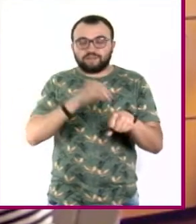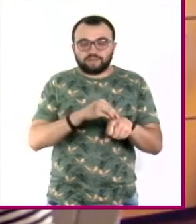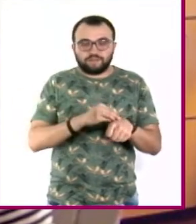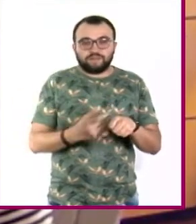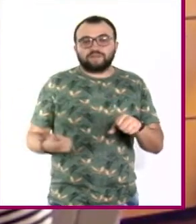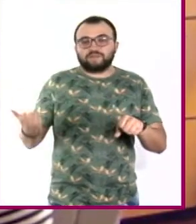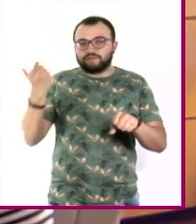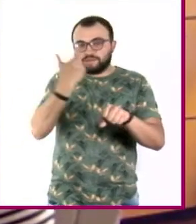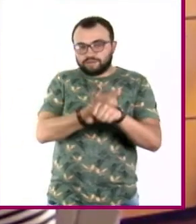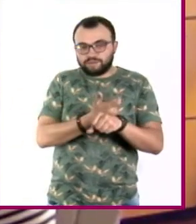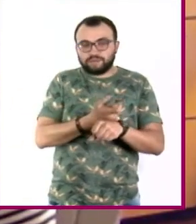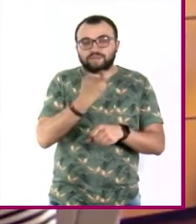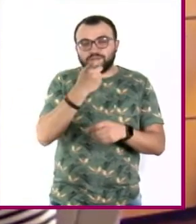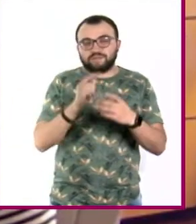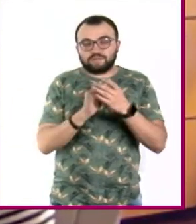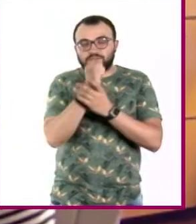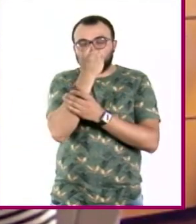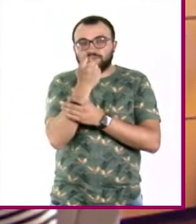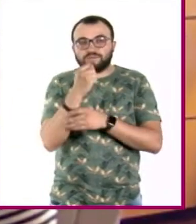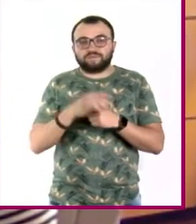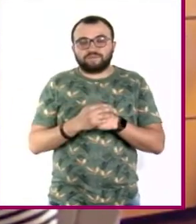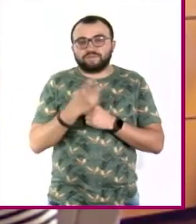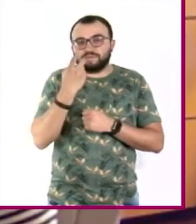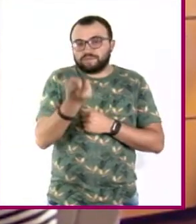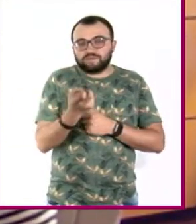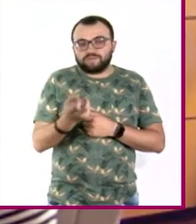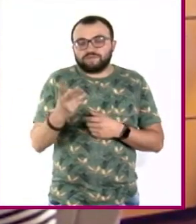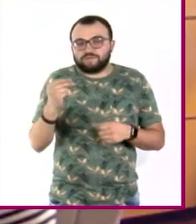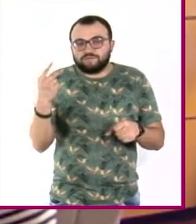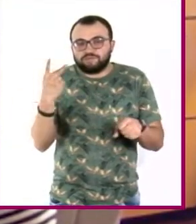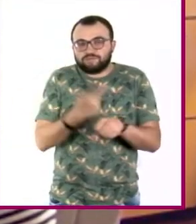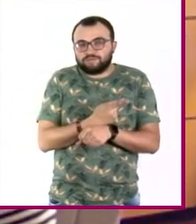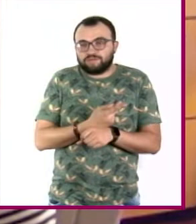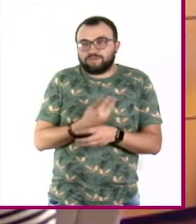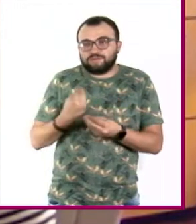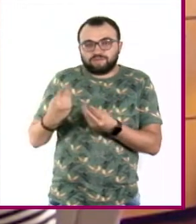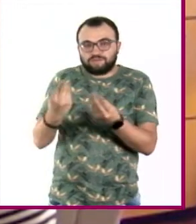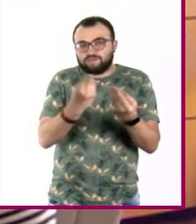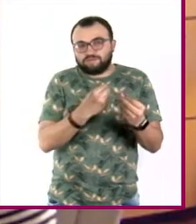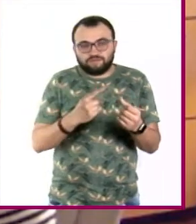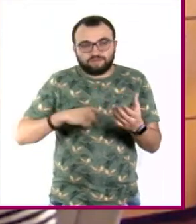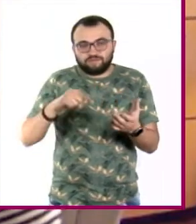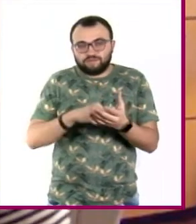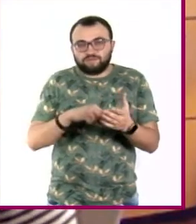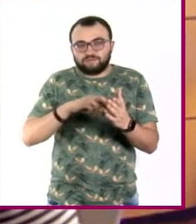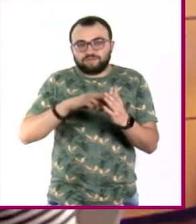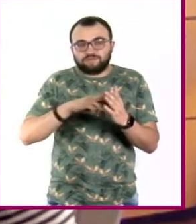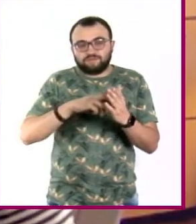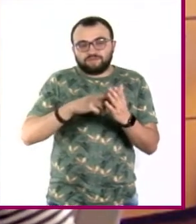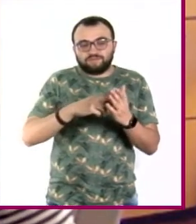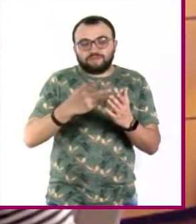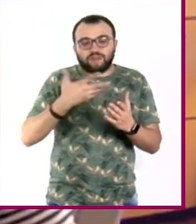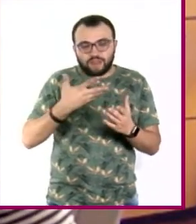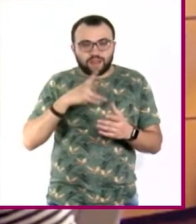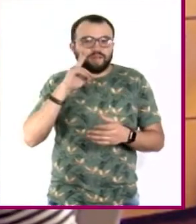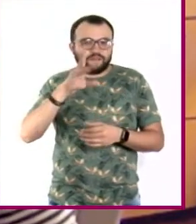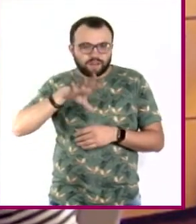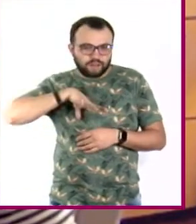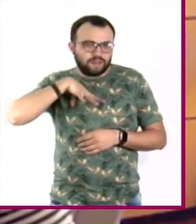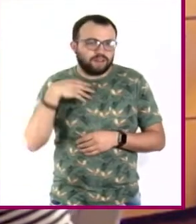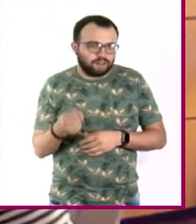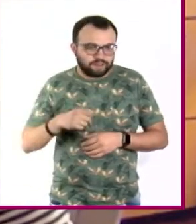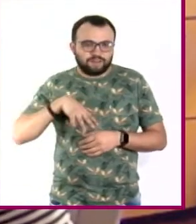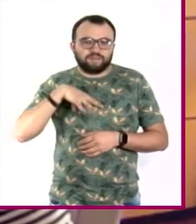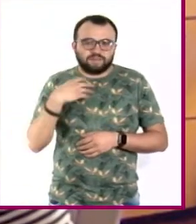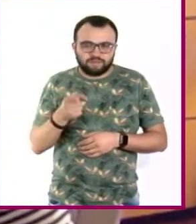invierte en estas tecnologías, cosa que no ha sucedido en muchos países de la región. Lo que vemos son esfuerzos de